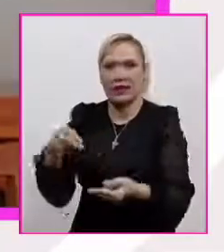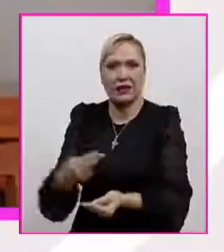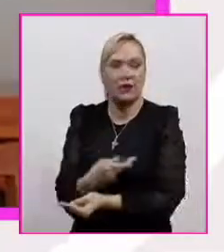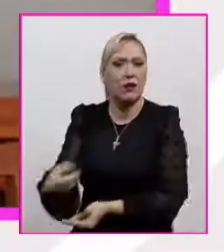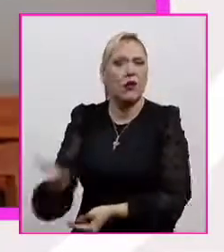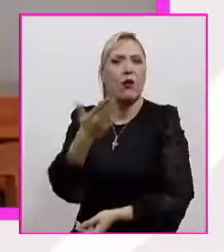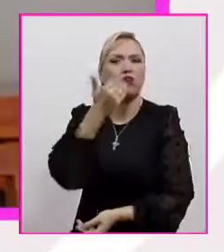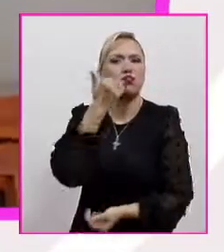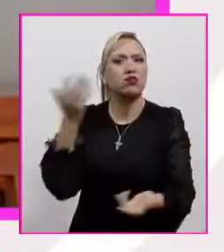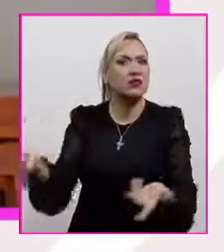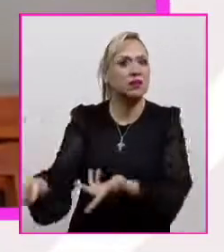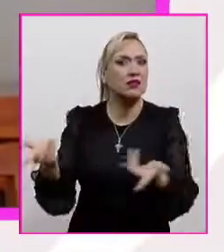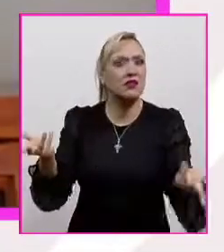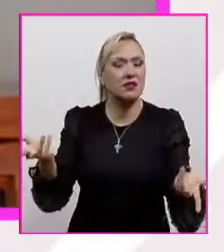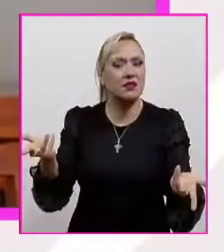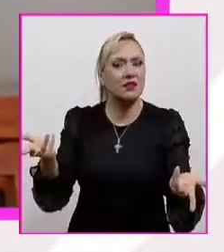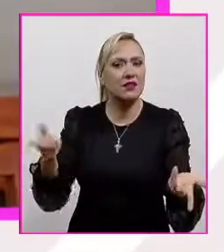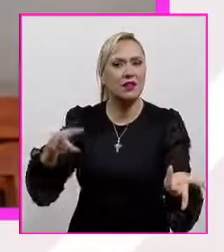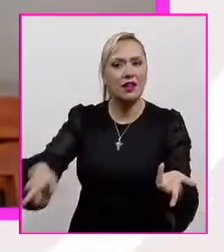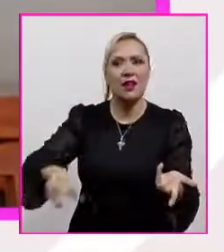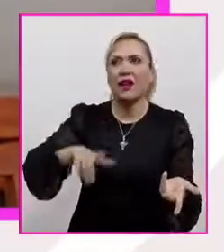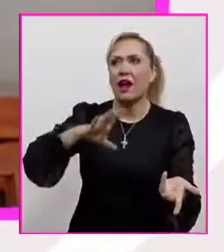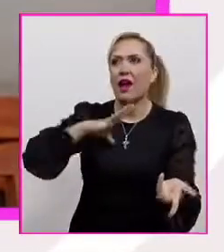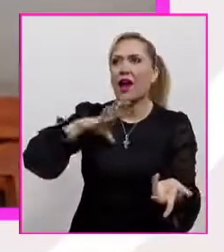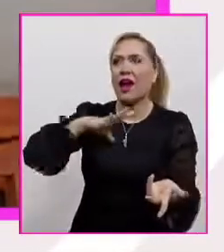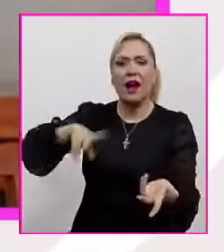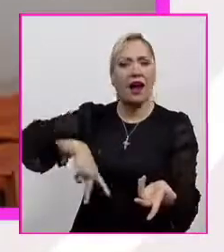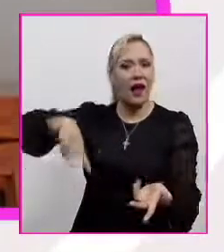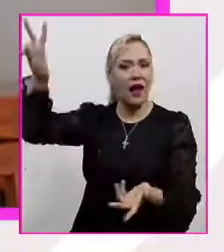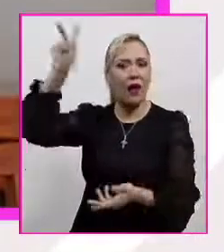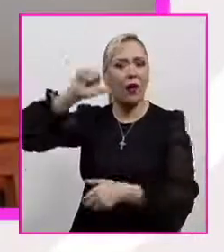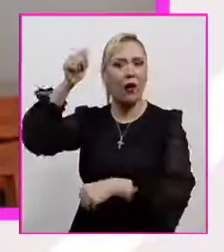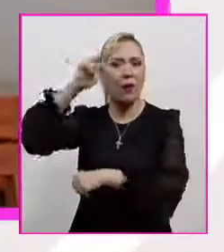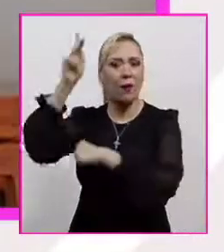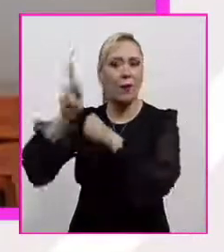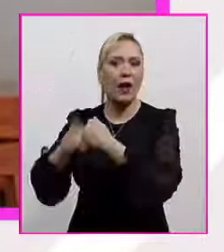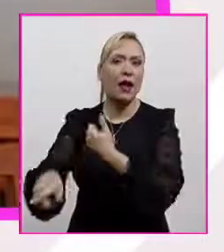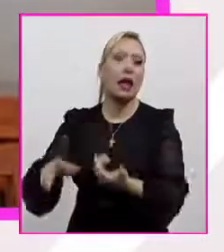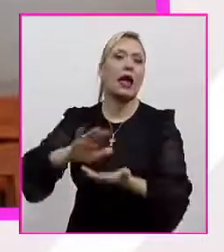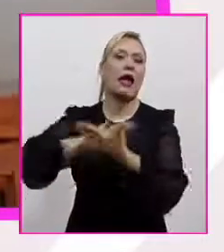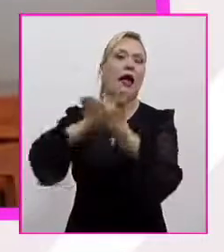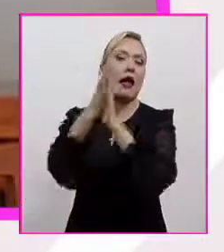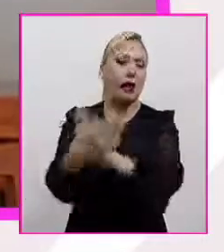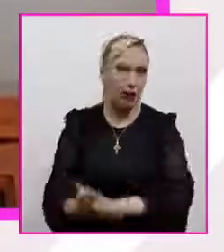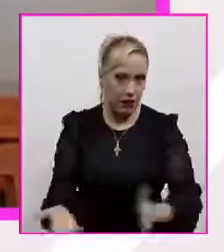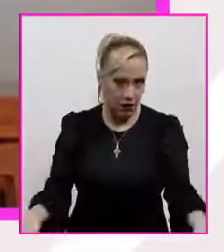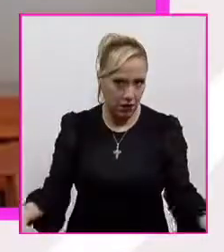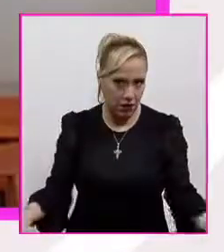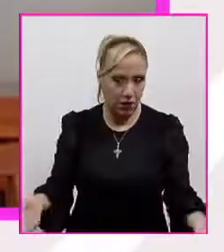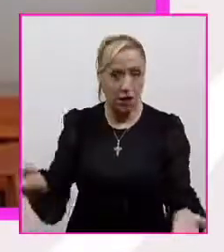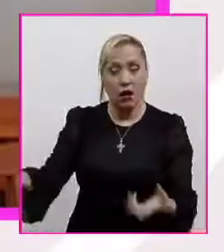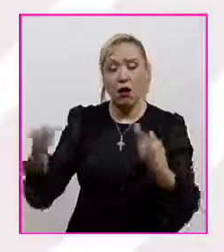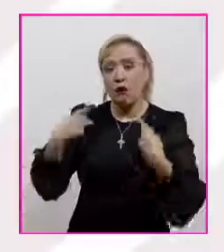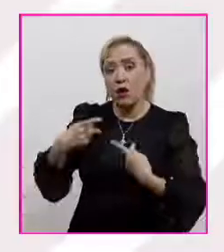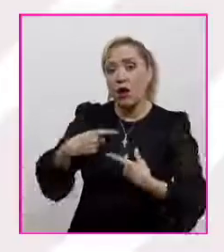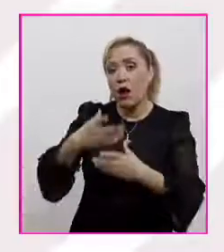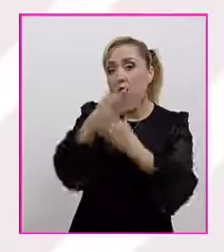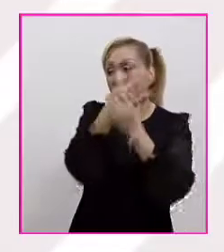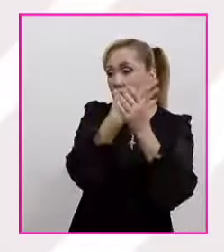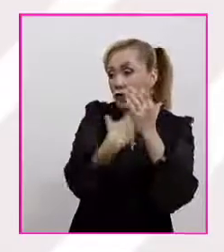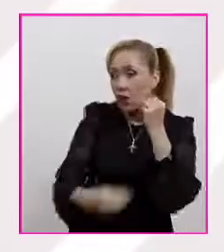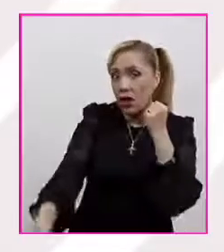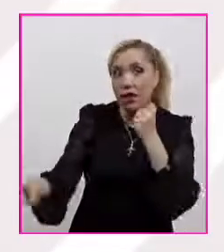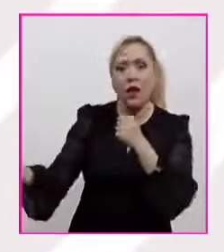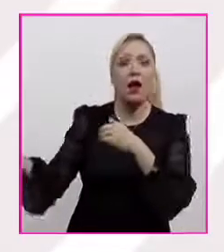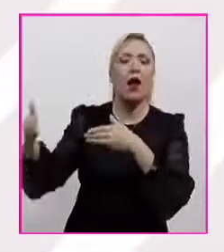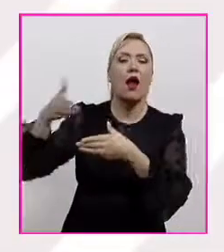porque nunca la va a tener, porque tiene una carta de naturalización. Una persona refugiada tiene una tarjeta tal vez de